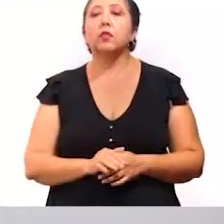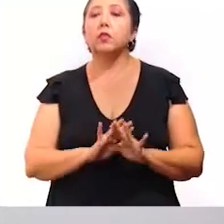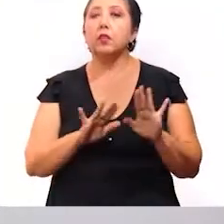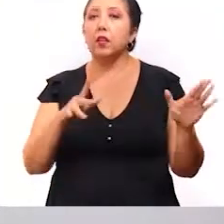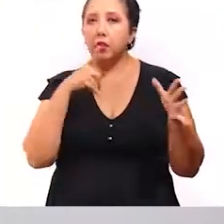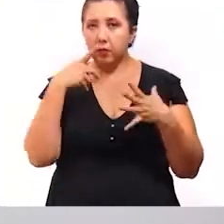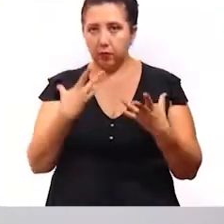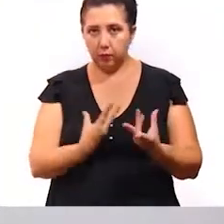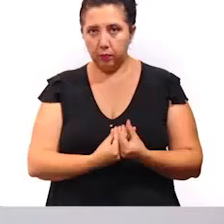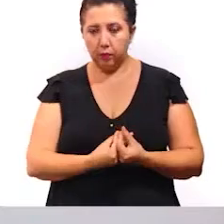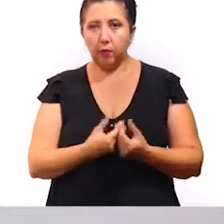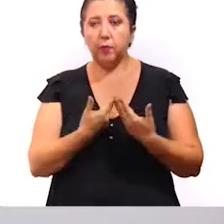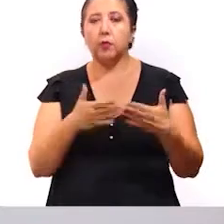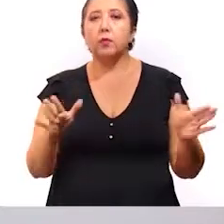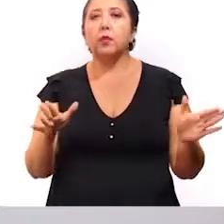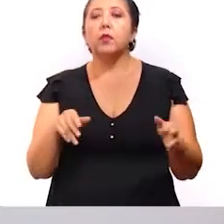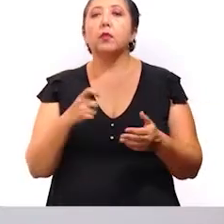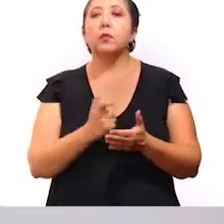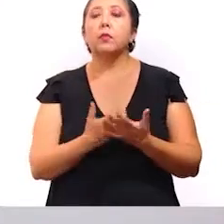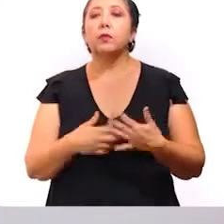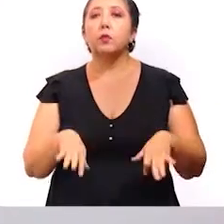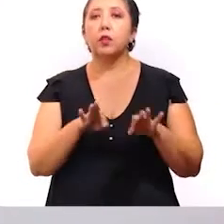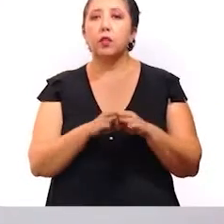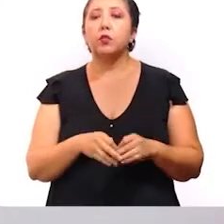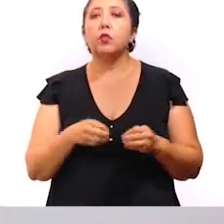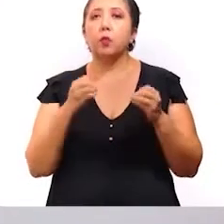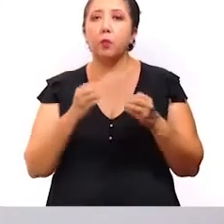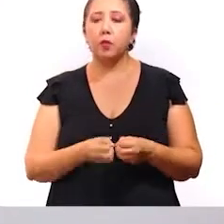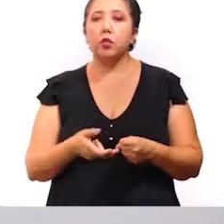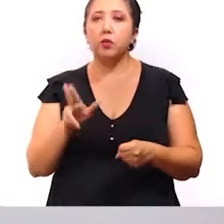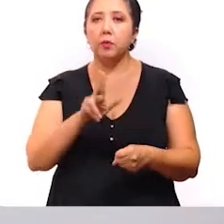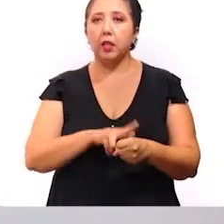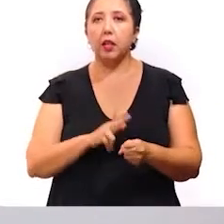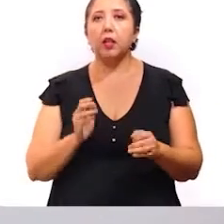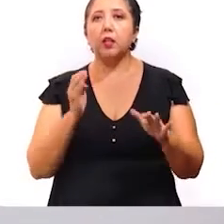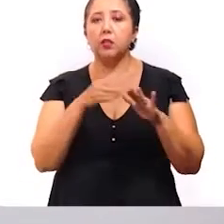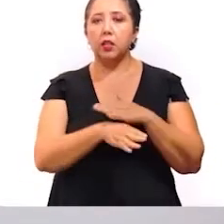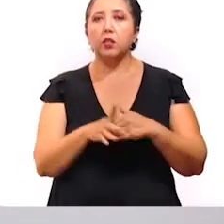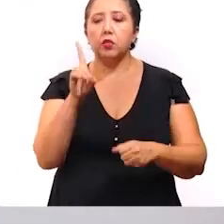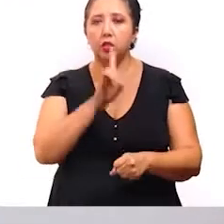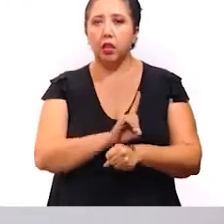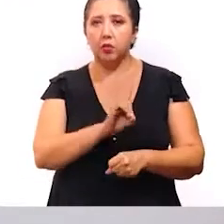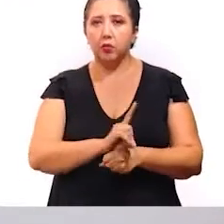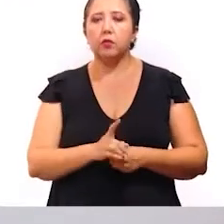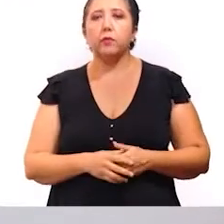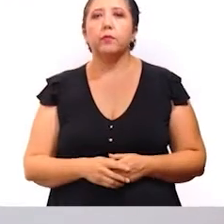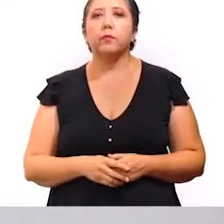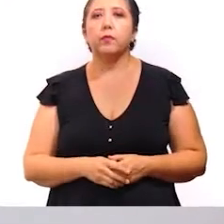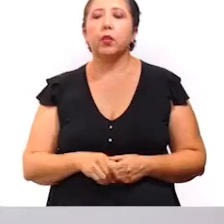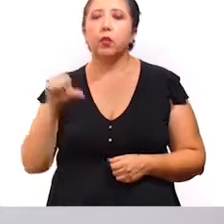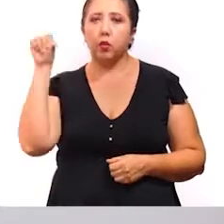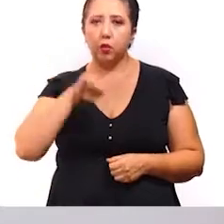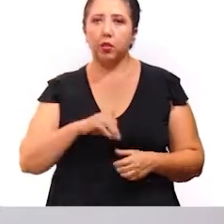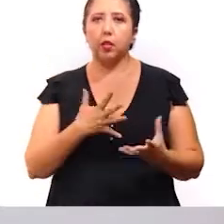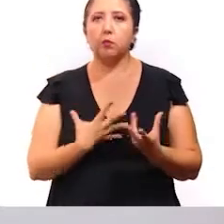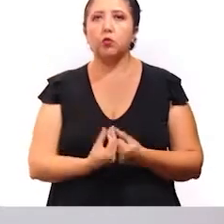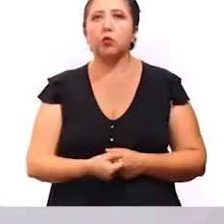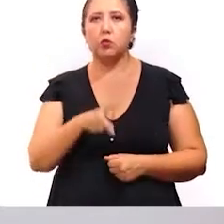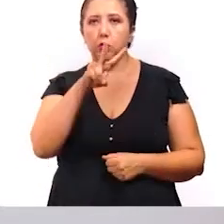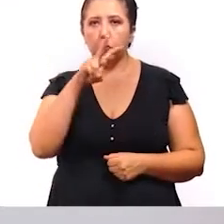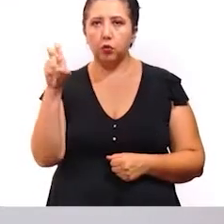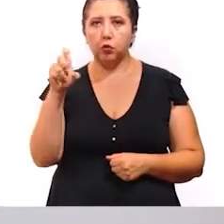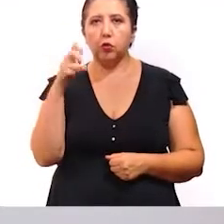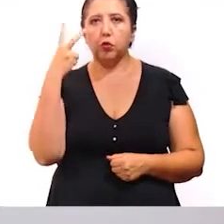Como hemos señalado, en la reapertura económica los datos más importantes son la ocupación hospitalaria y los ingresos diarios. El día de hoy